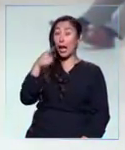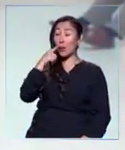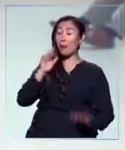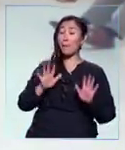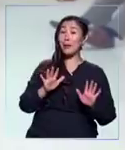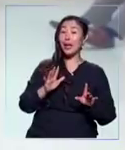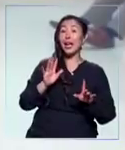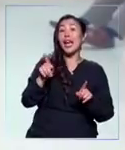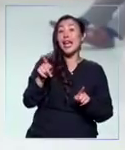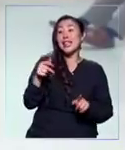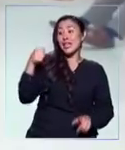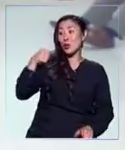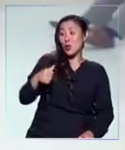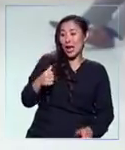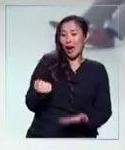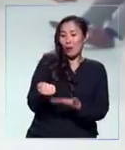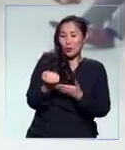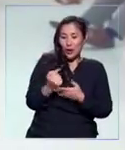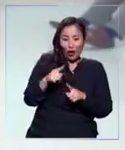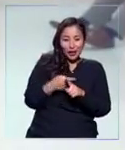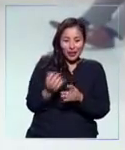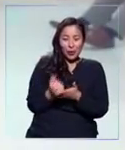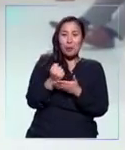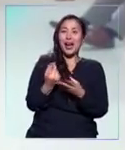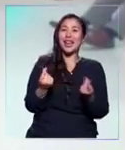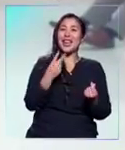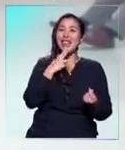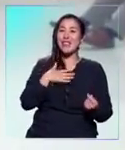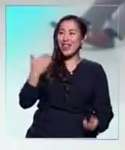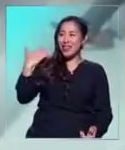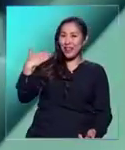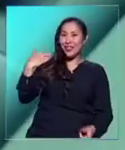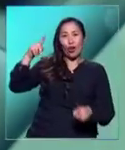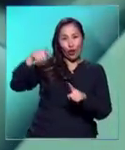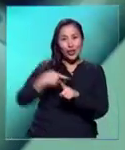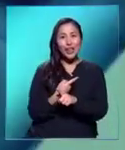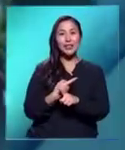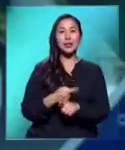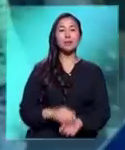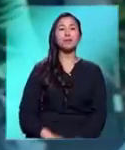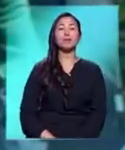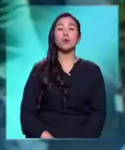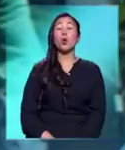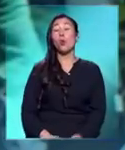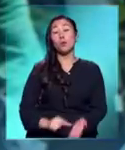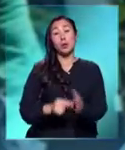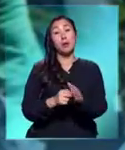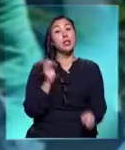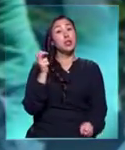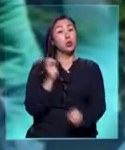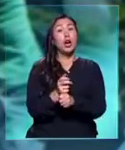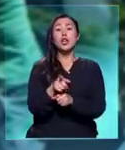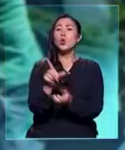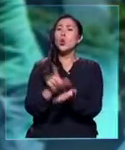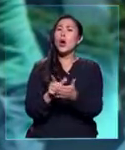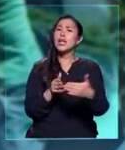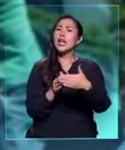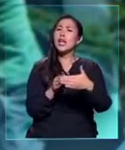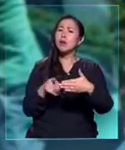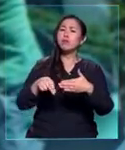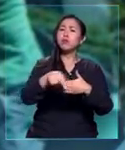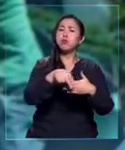le devuelva en parte la calidad de vida que tenía hace algún tiempo. Un gran problema delictual surge en una transitada esquina de la comuna